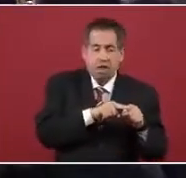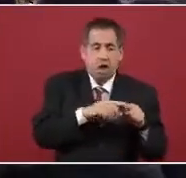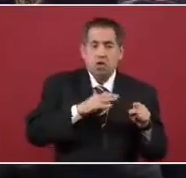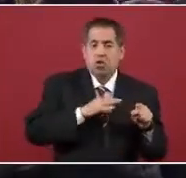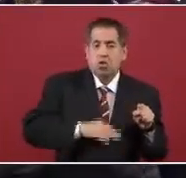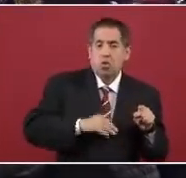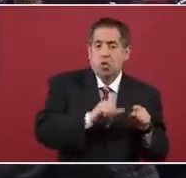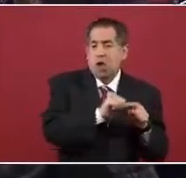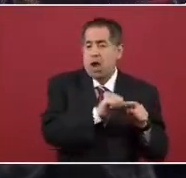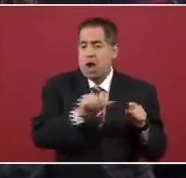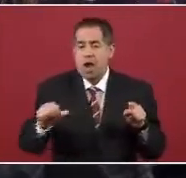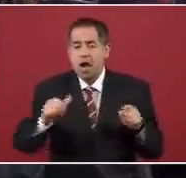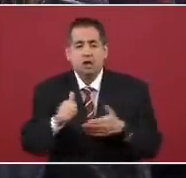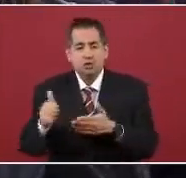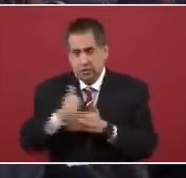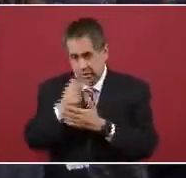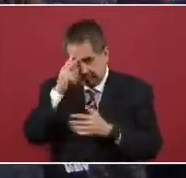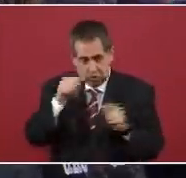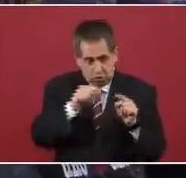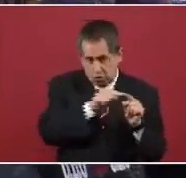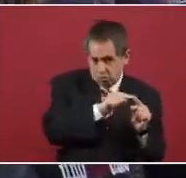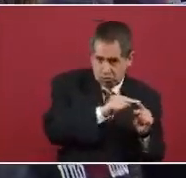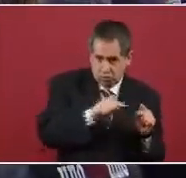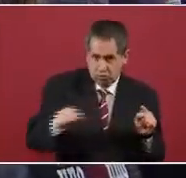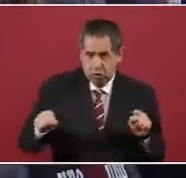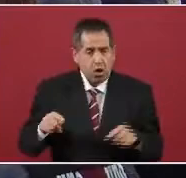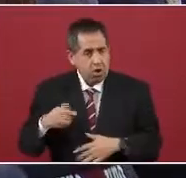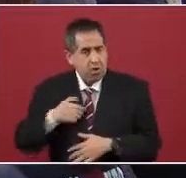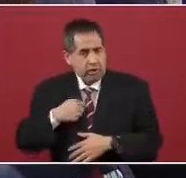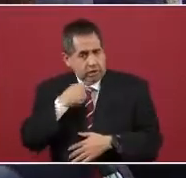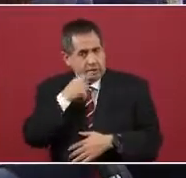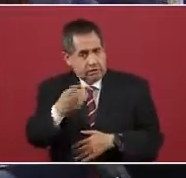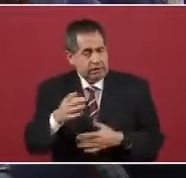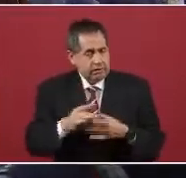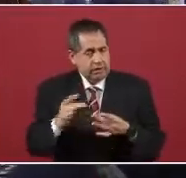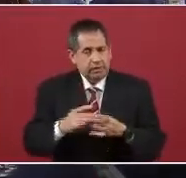Toluca a la Ciudad de México, y les decía yo